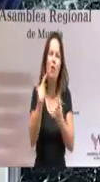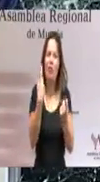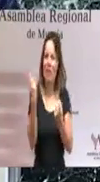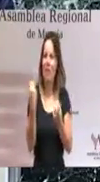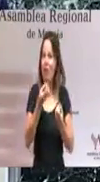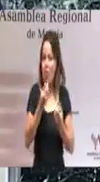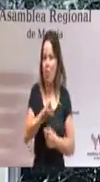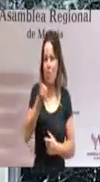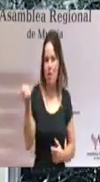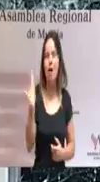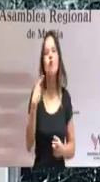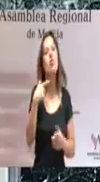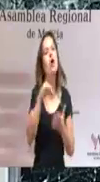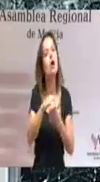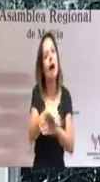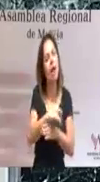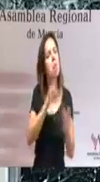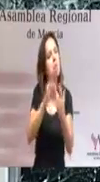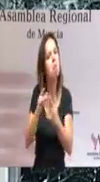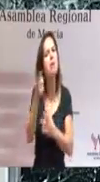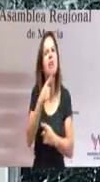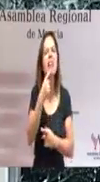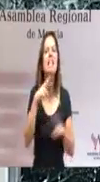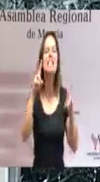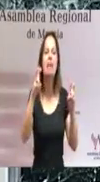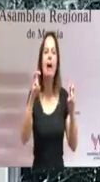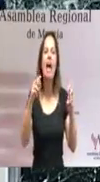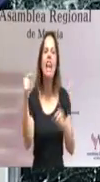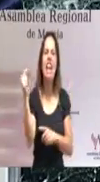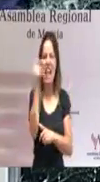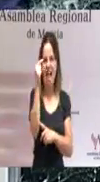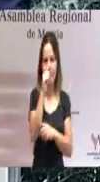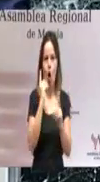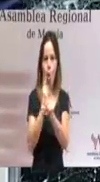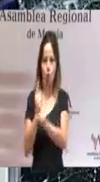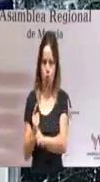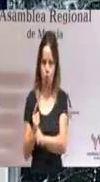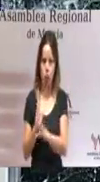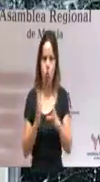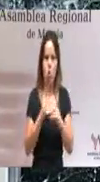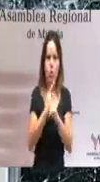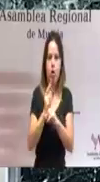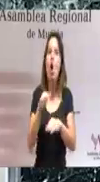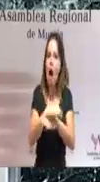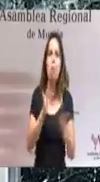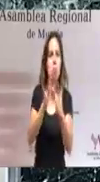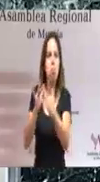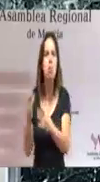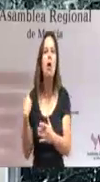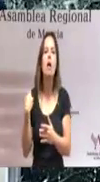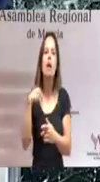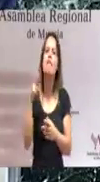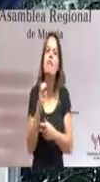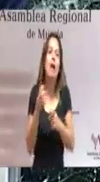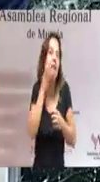ella. Pisa la calle y ha hablado de estela de negatividad de la oposición. La oposición sí que pisa la calle y lo que ha puesto aquí es